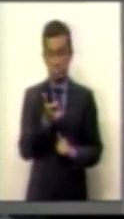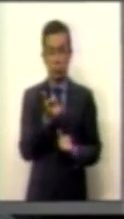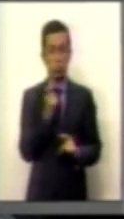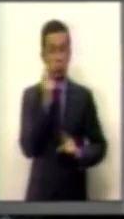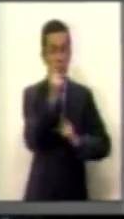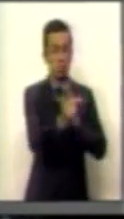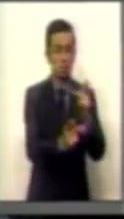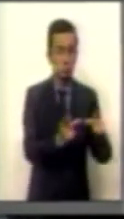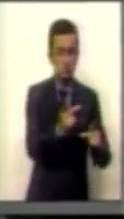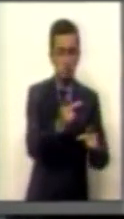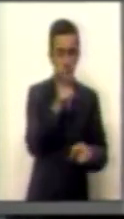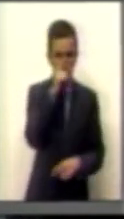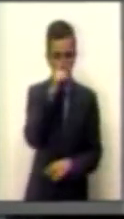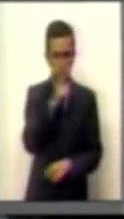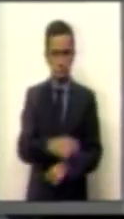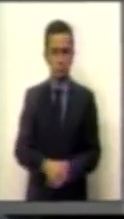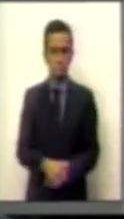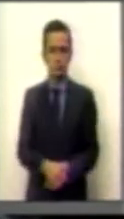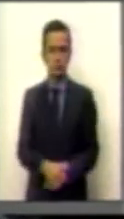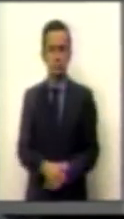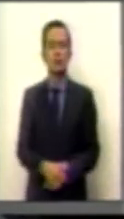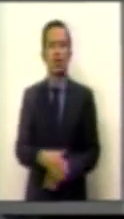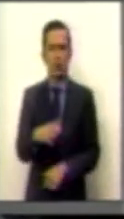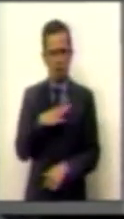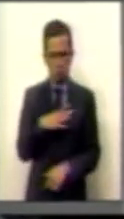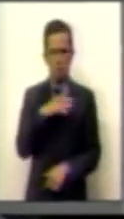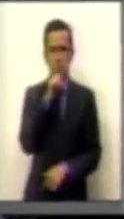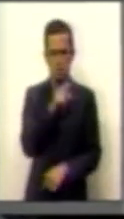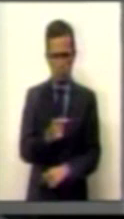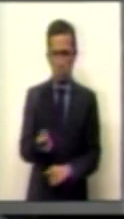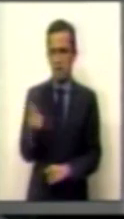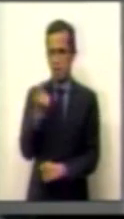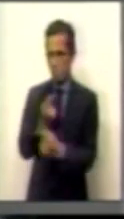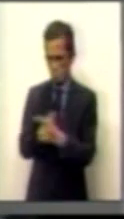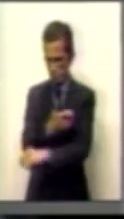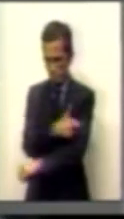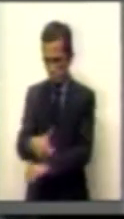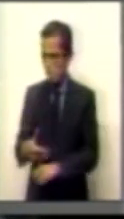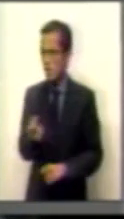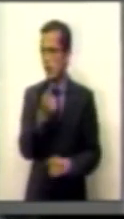De la misma manera, existen familias y existen personas